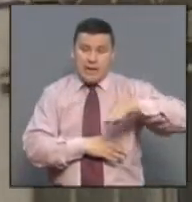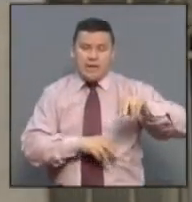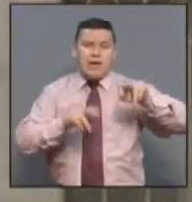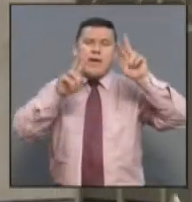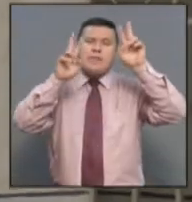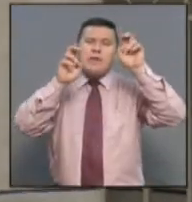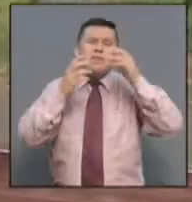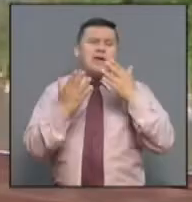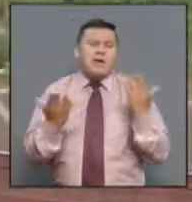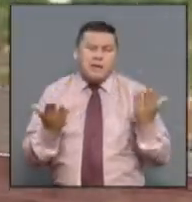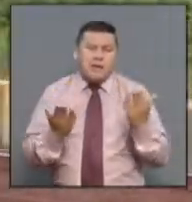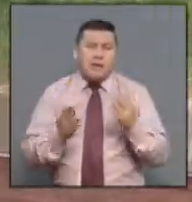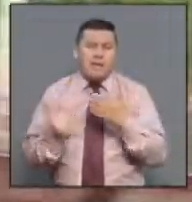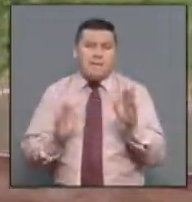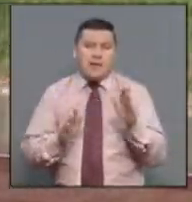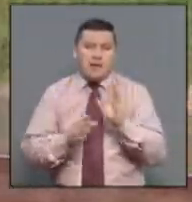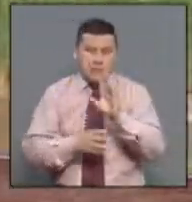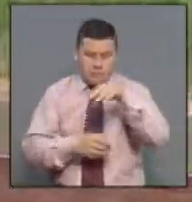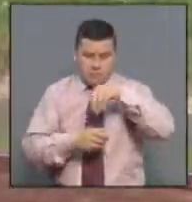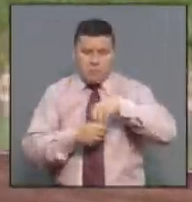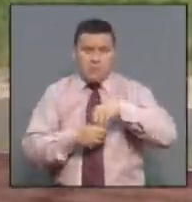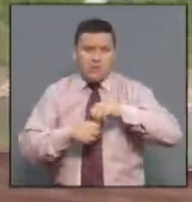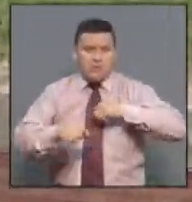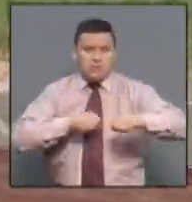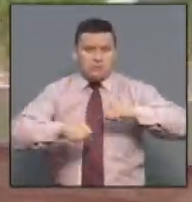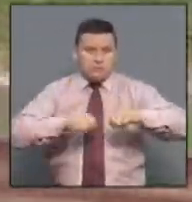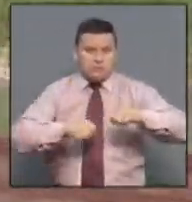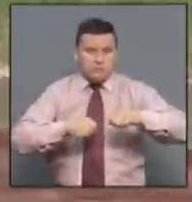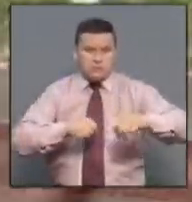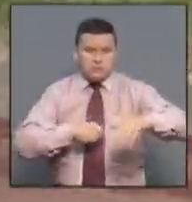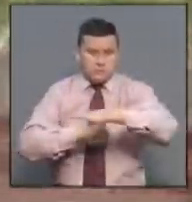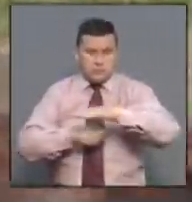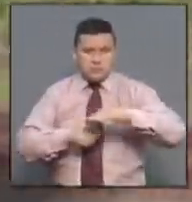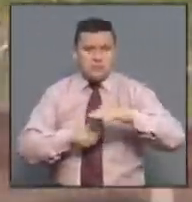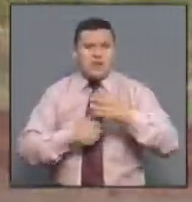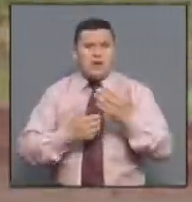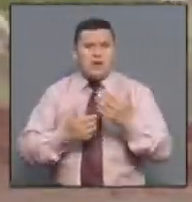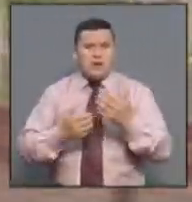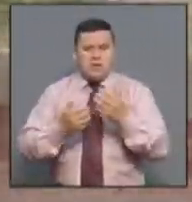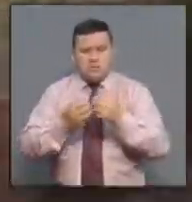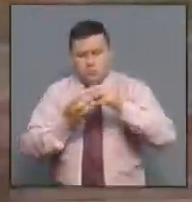temas relacionados con el Plan Integrado de Gestión de Residuos Sólidos.